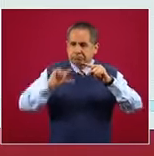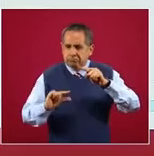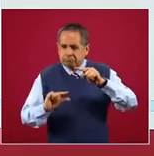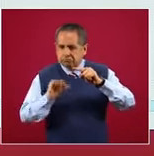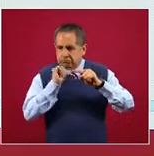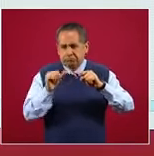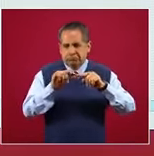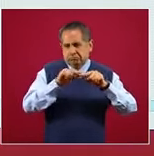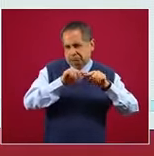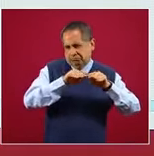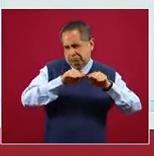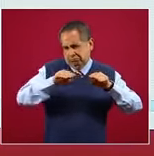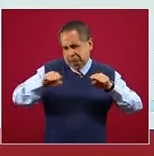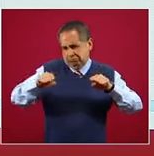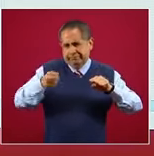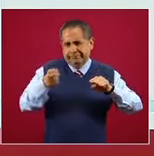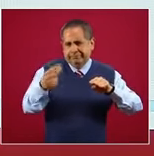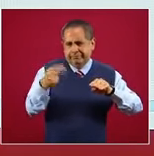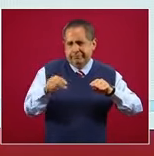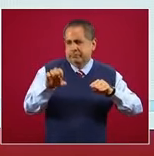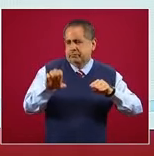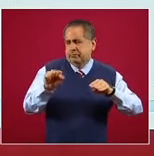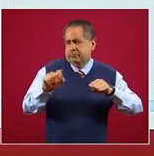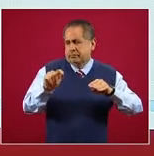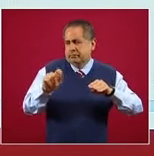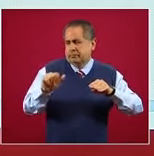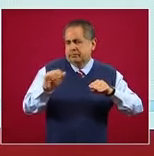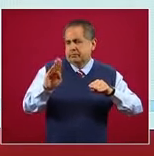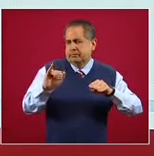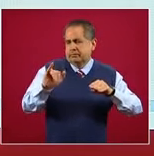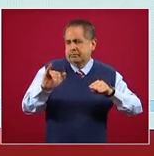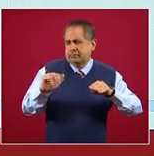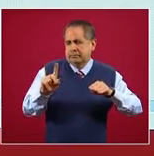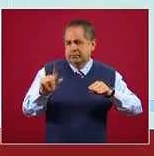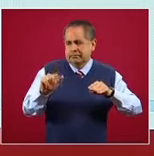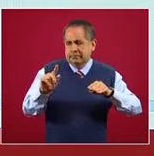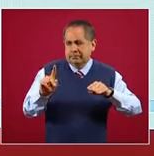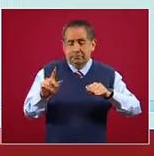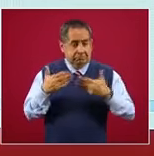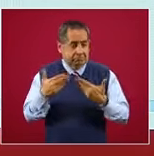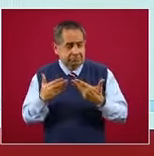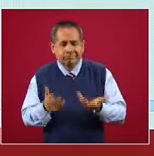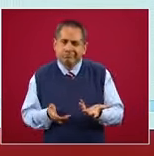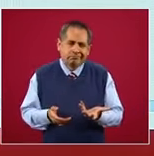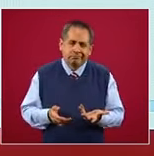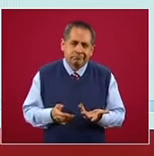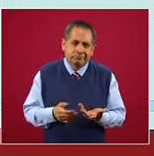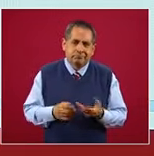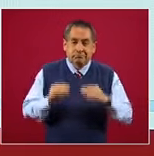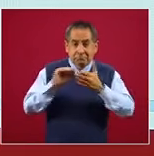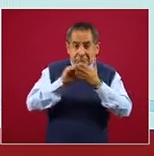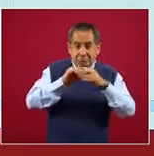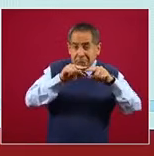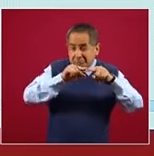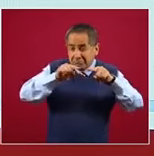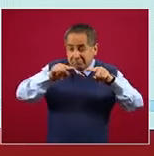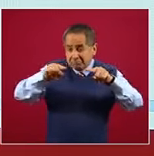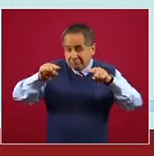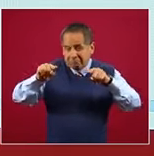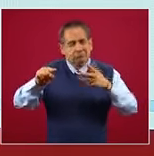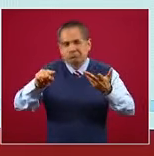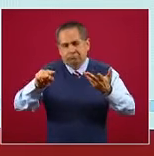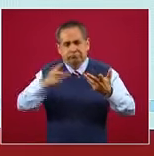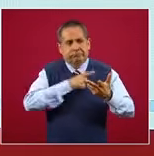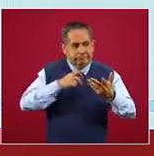Eso es lo único que nos referimos con estabilidad. ¿Es algo deseable? Pues no, en la medida en que existan todavía